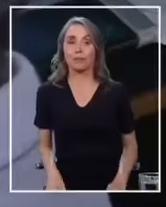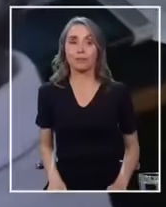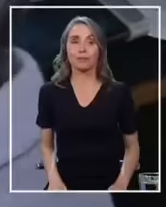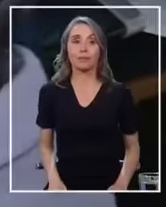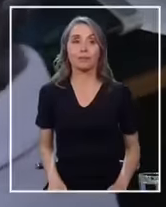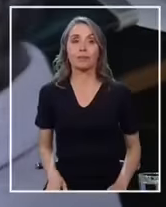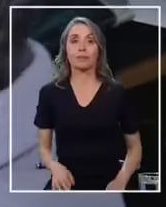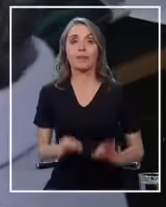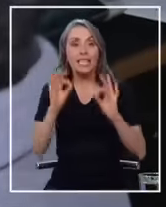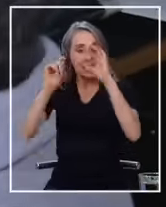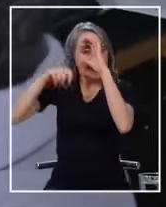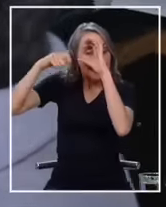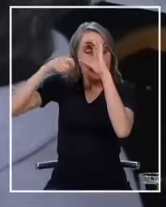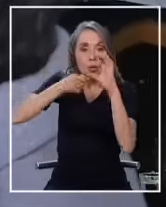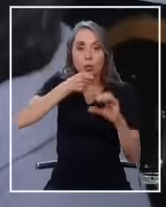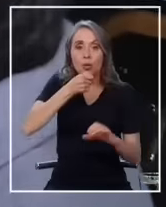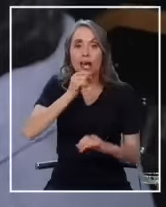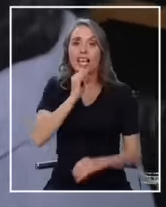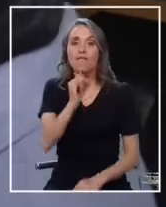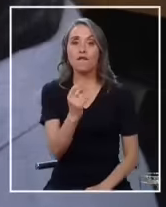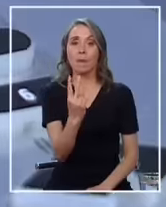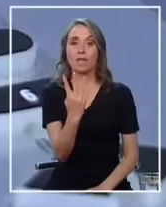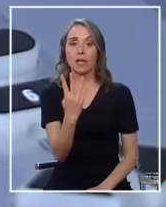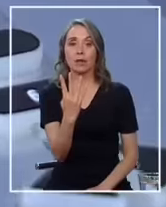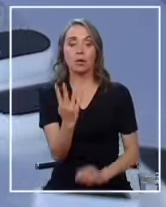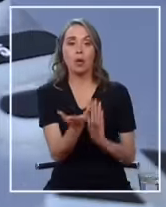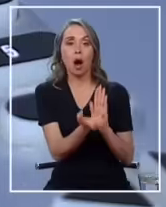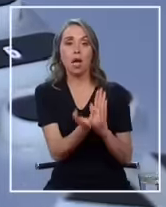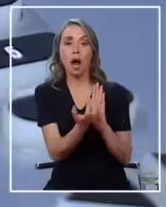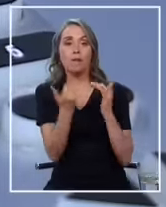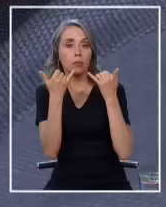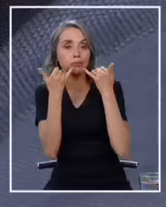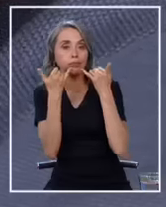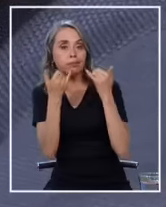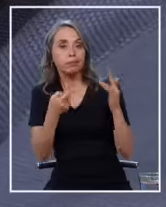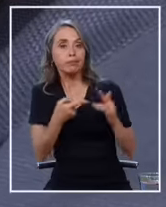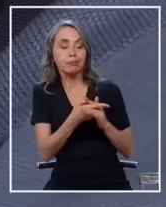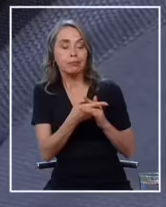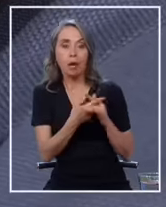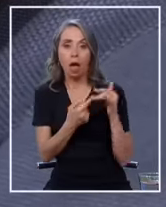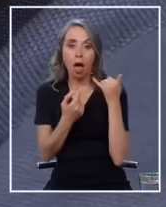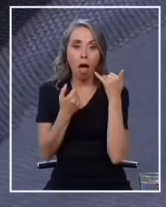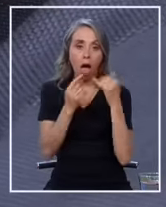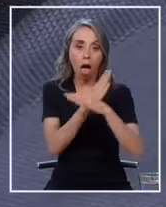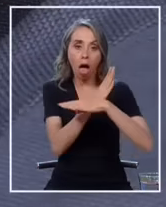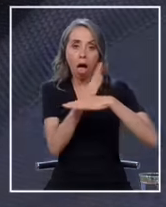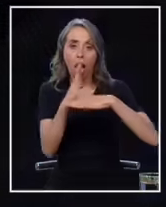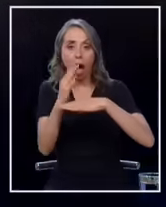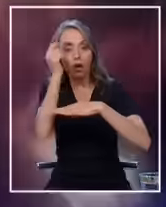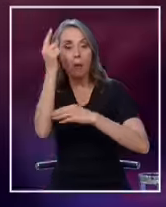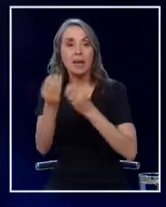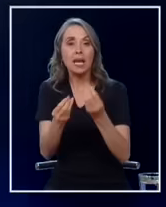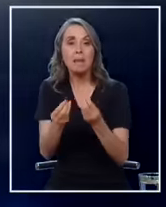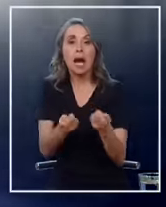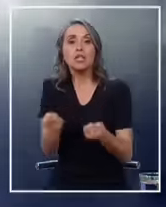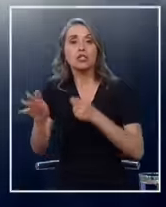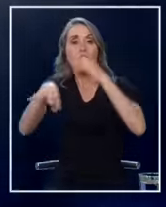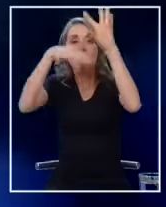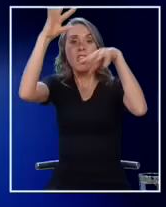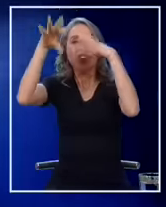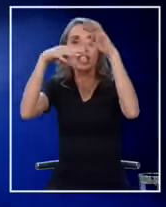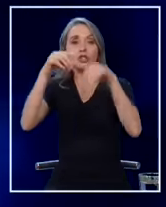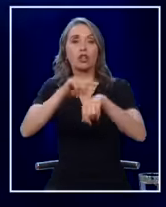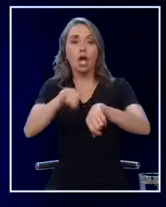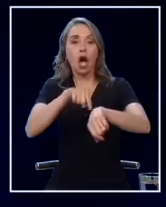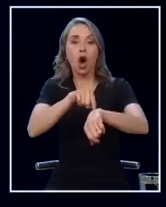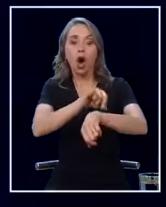De manera exclusiva, el equipo de Informe 24 accedió a escuchas telefónicas que permiten comprender lo ocurrido dentro de esta discoteca y las